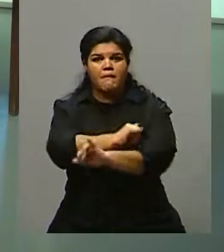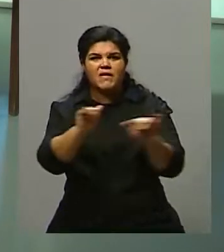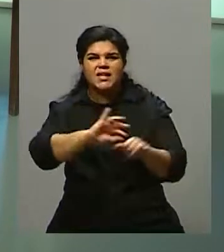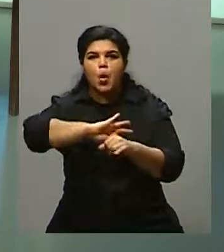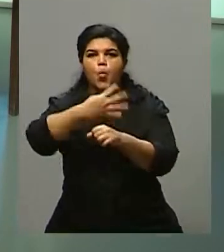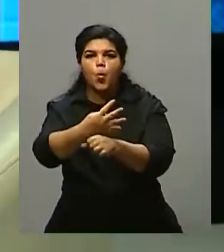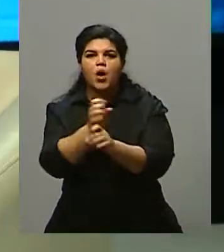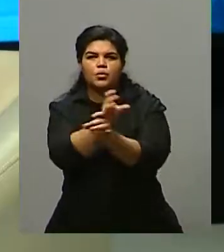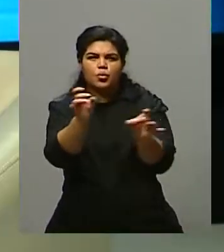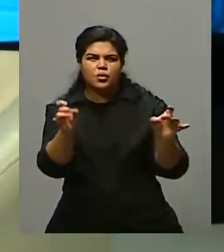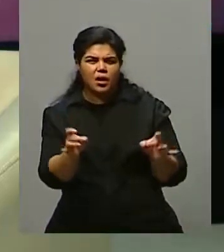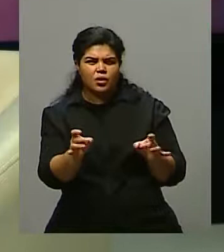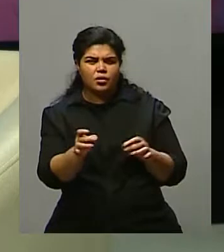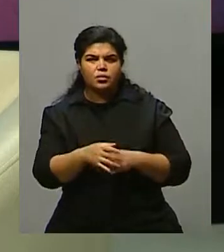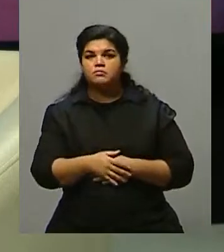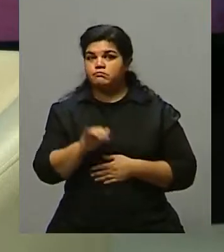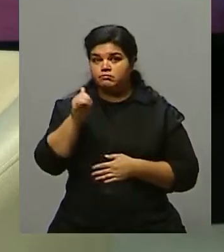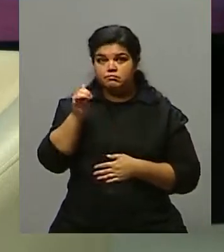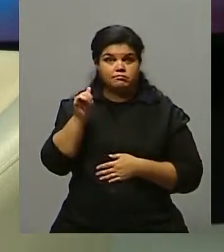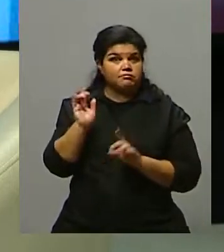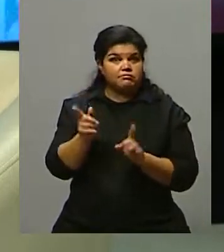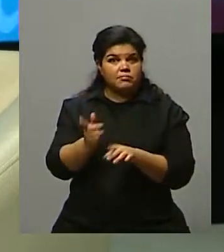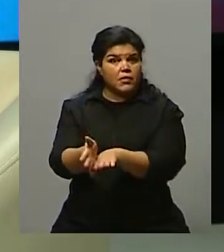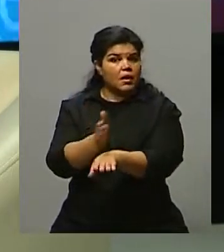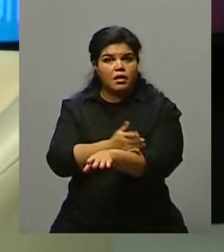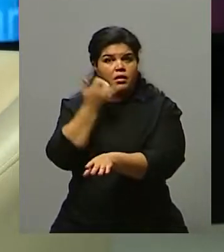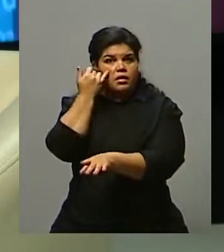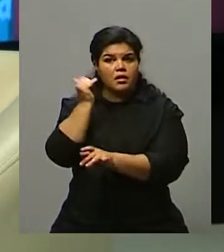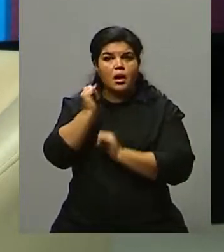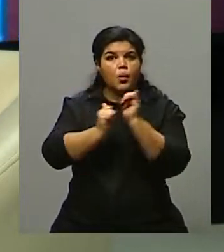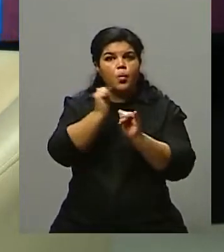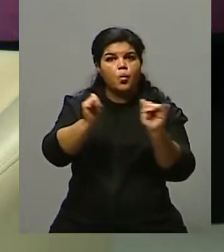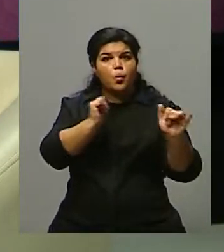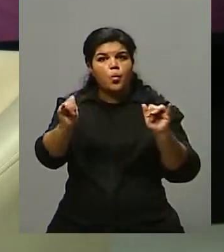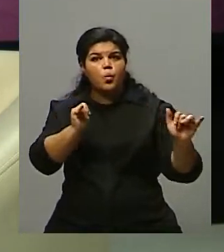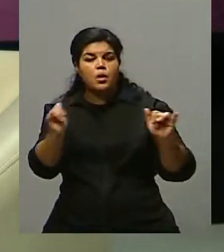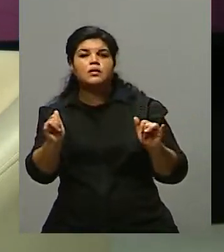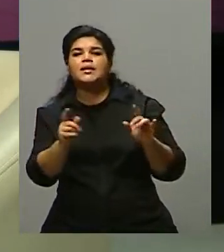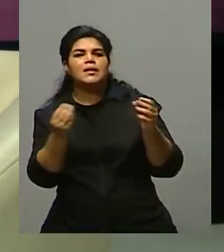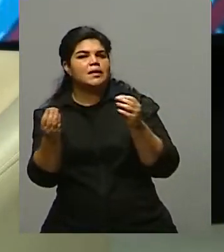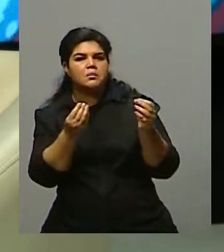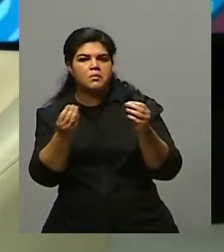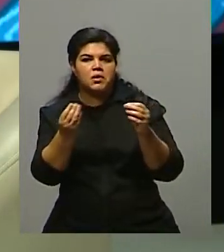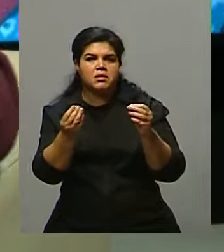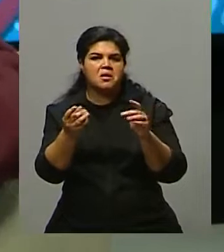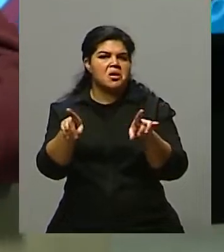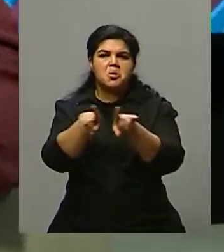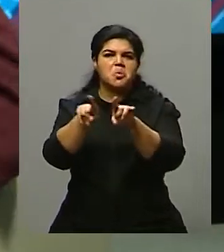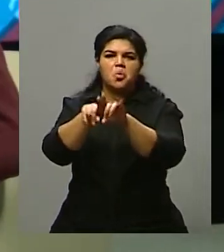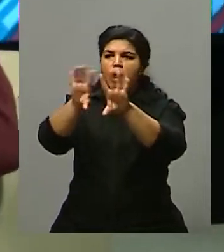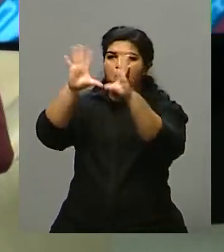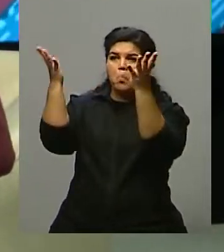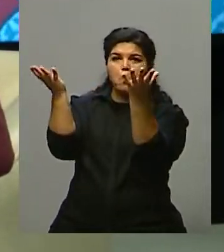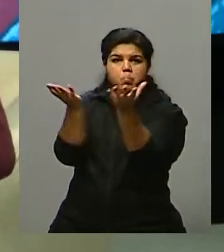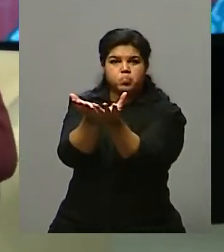realidad creo que es como se viene diciendo de siempre que de cierta forma se viene copiando el ritmo epidemiológico que